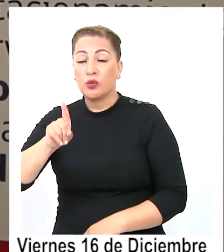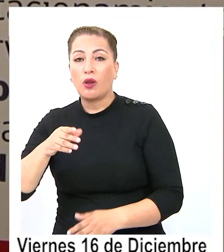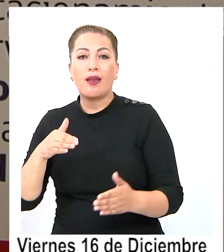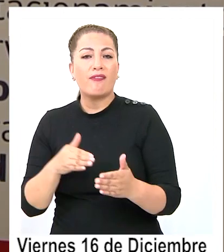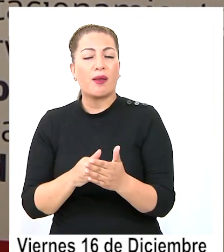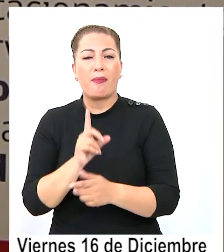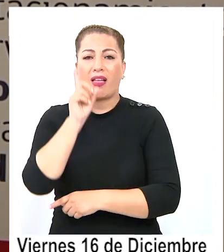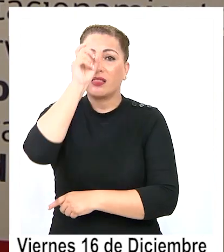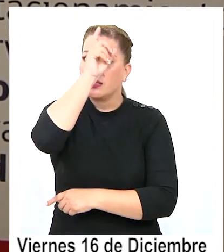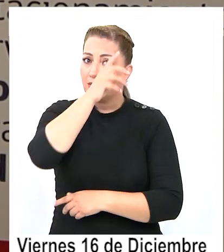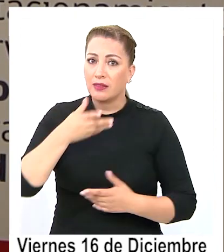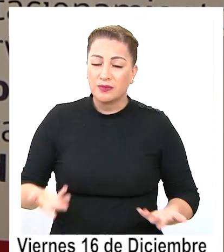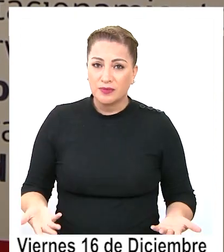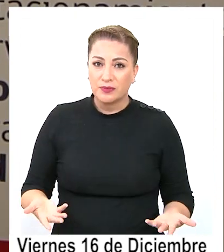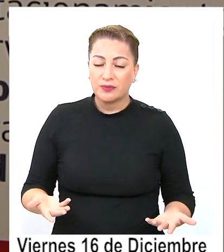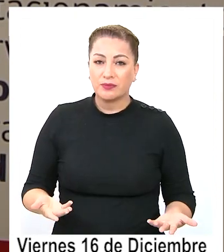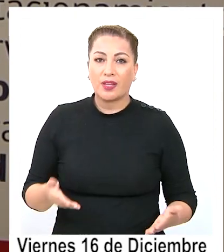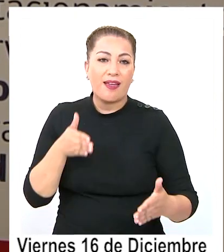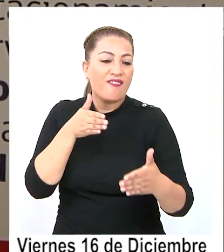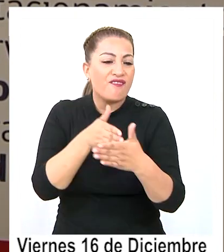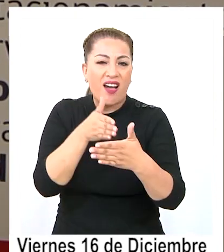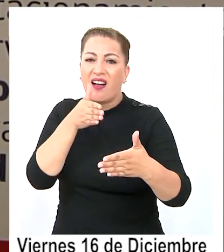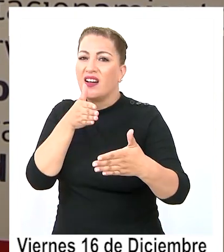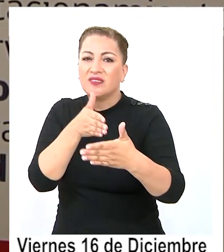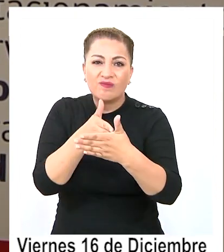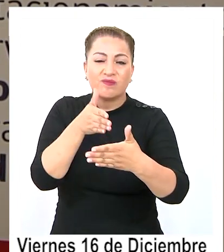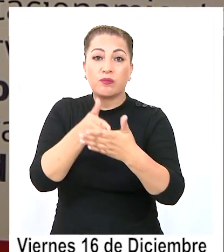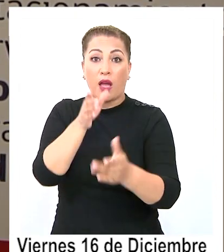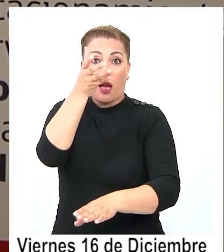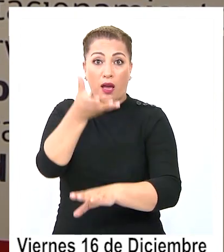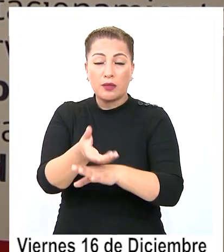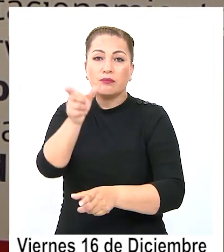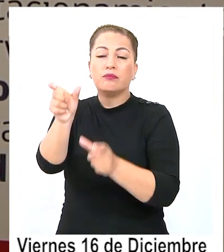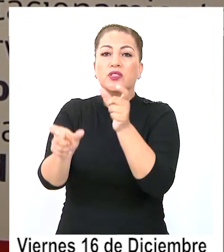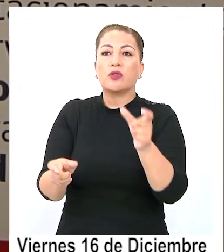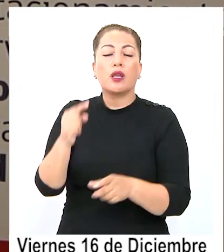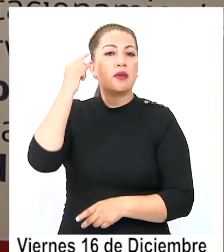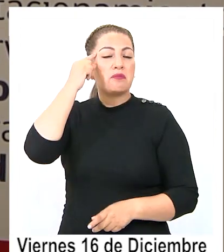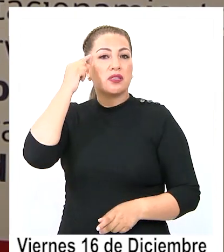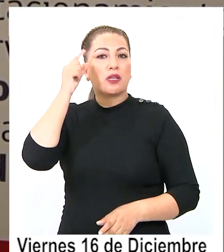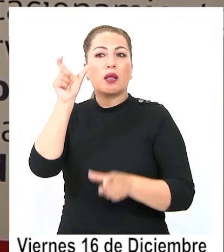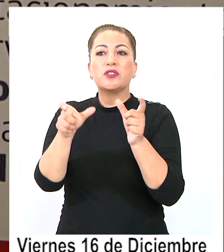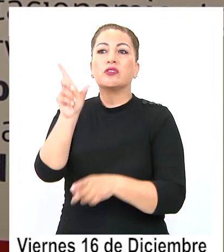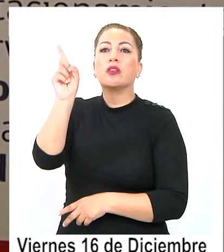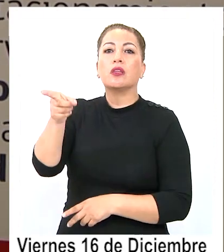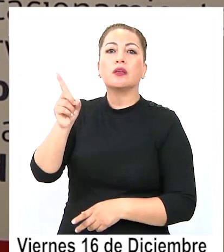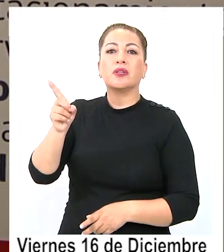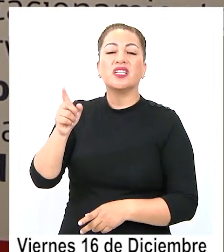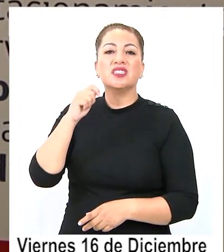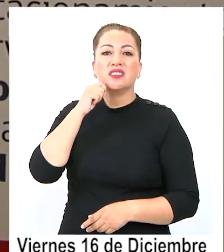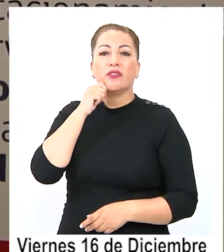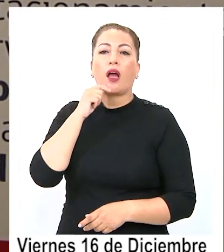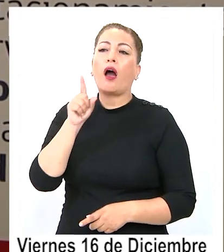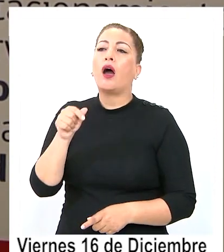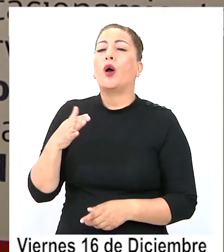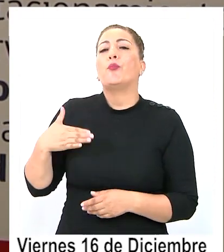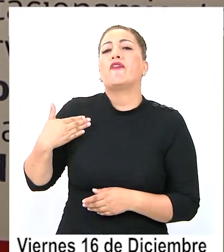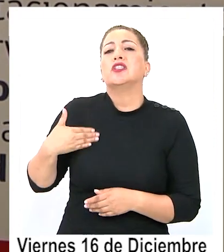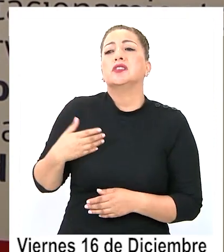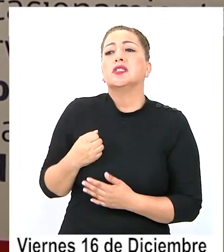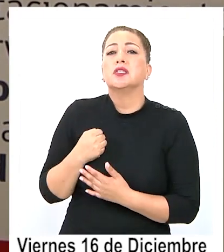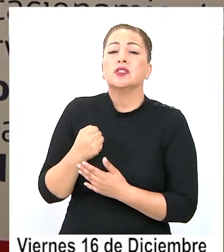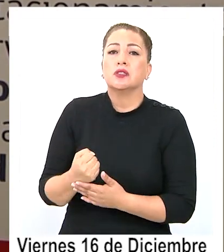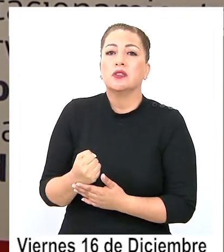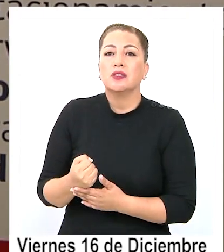barrera más difícil, que es esa barrera que todavía hay personas que creen que las personas de discapacidad son objeto de caridad o objeto